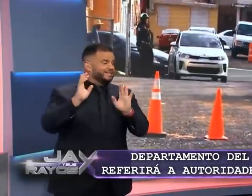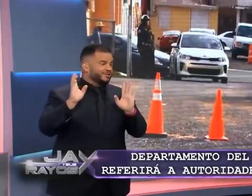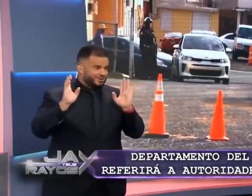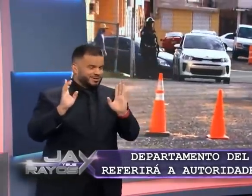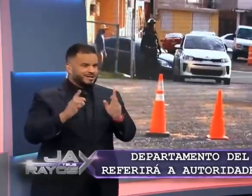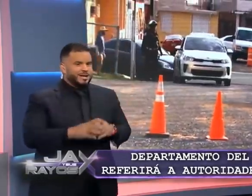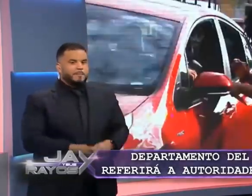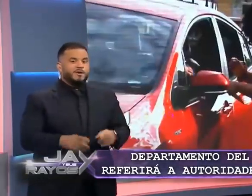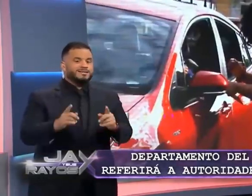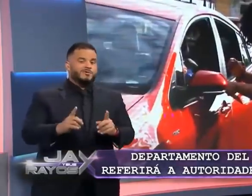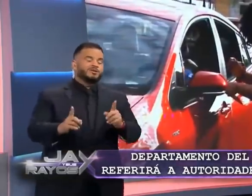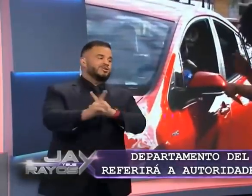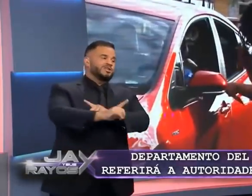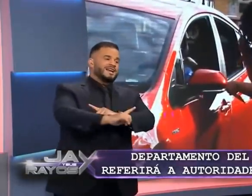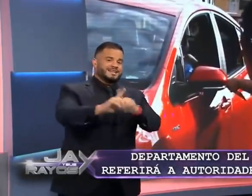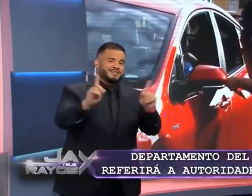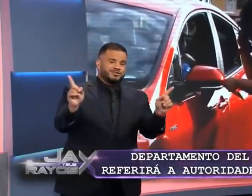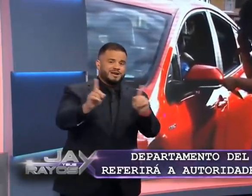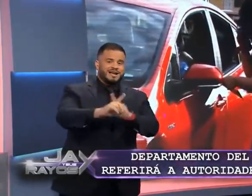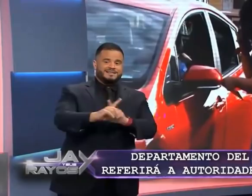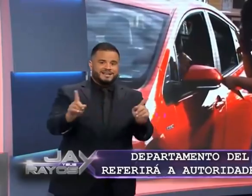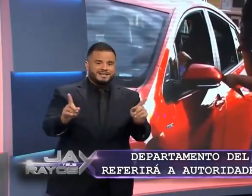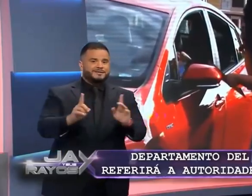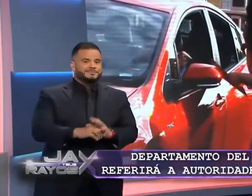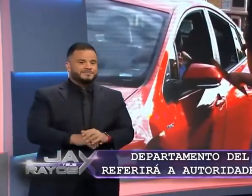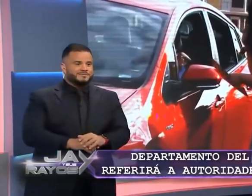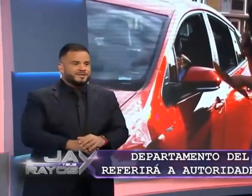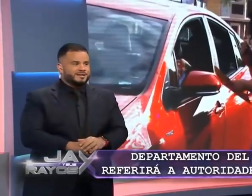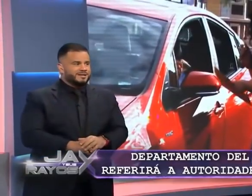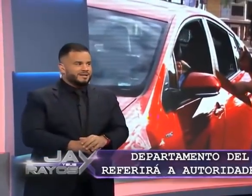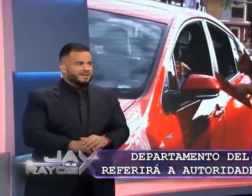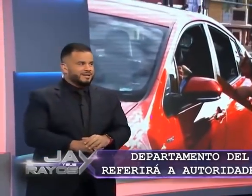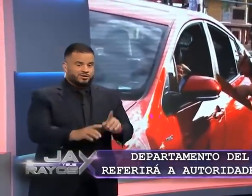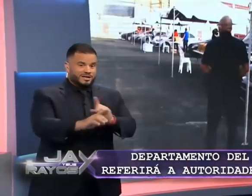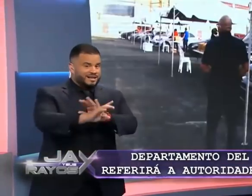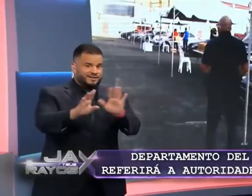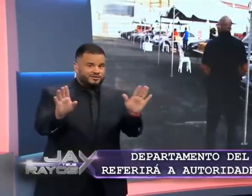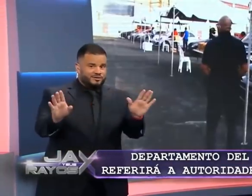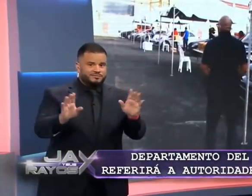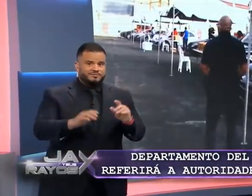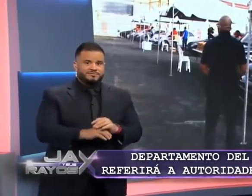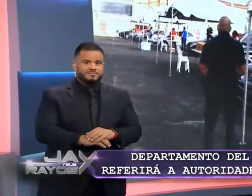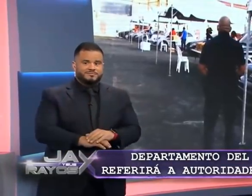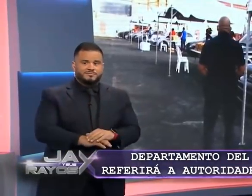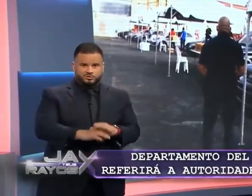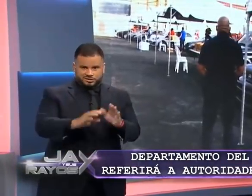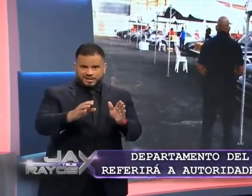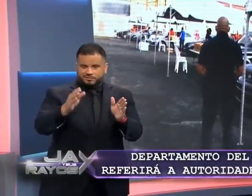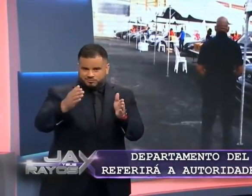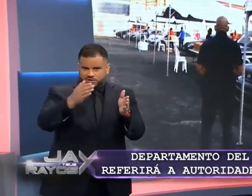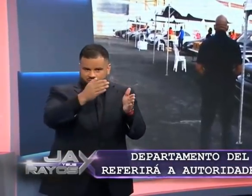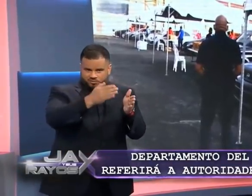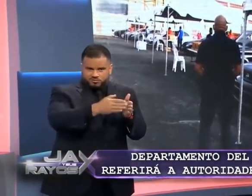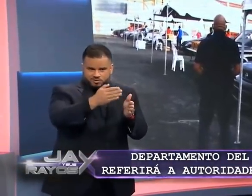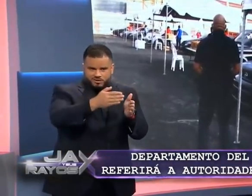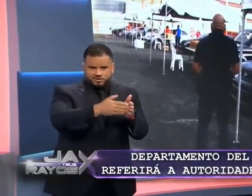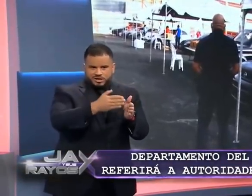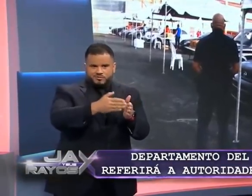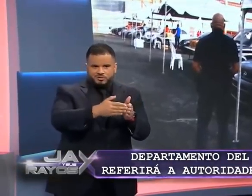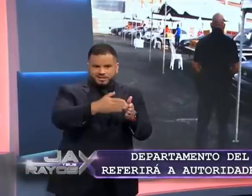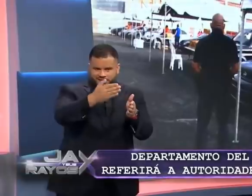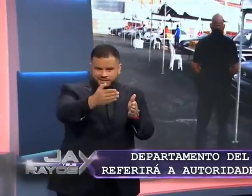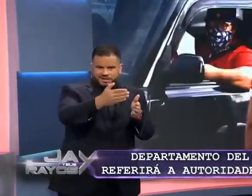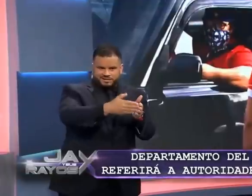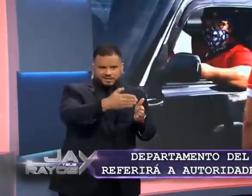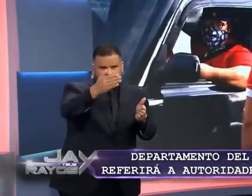secretario. Mire qué buena gente yo estoy. Búsquese cuántos no tienen retención en Hacienda. No tienen retención, porque usted sabe que cuando tú cobras